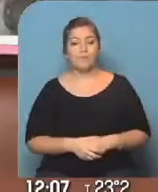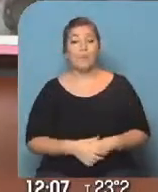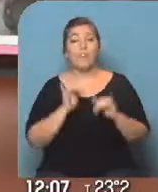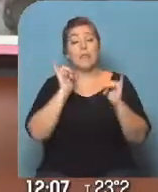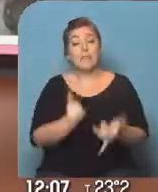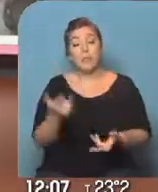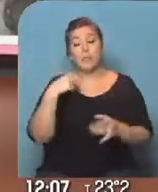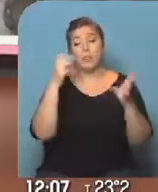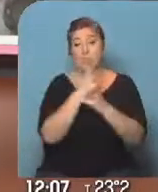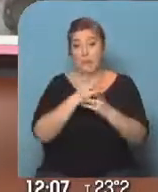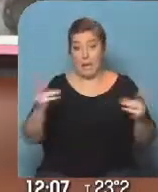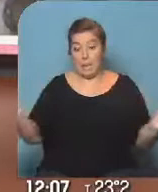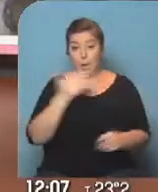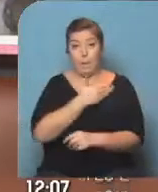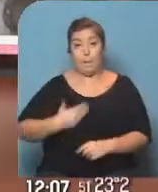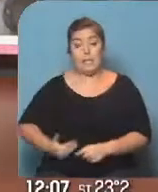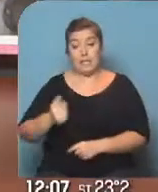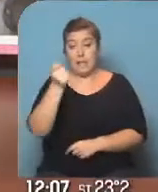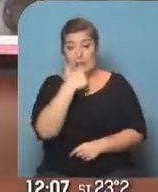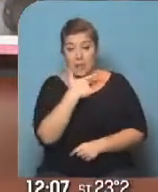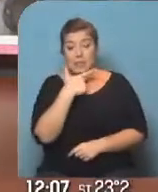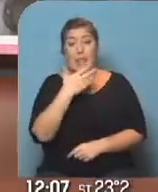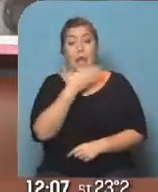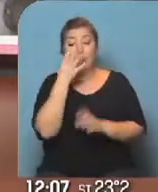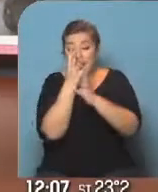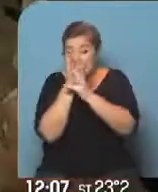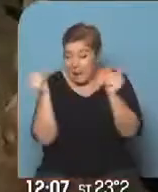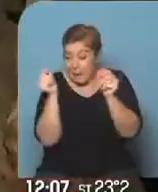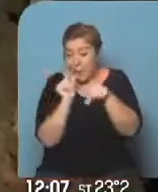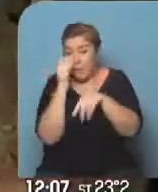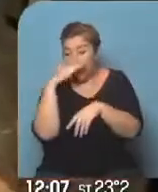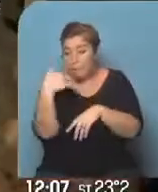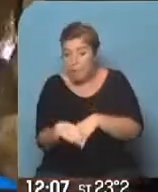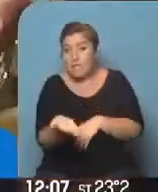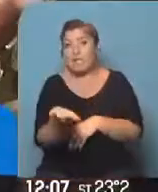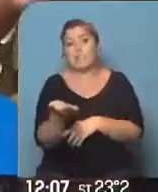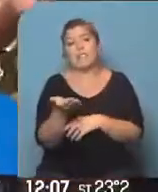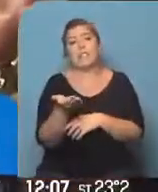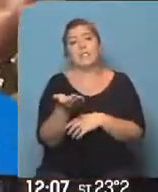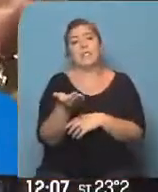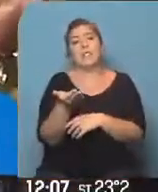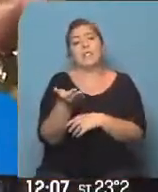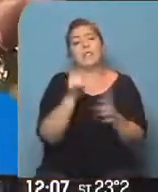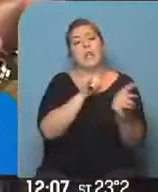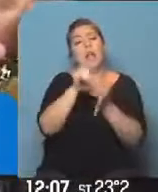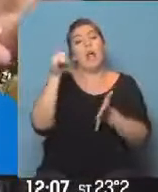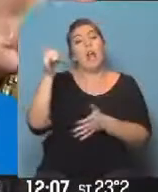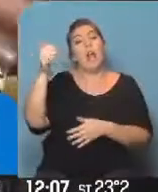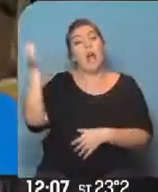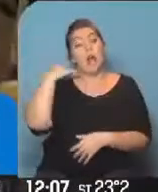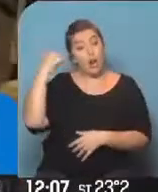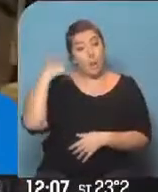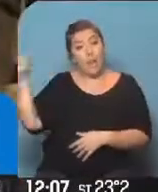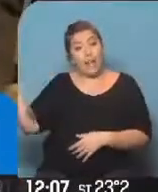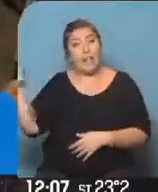que ni bien terminó de hablar el presidente de la República, Mauricio Macri, minutos nada más en las afueras del Aeroparque Metropolitano Jorge Newbery,